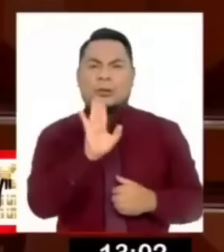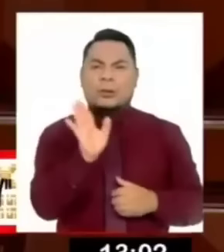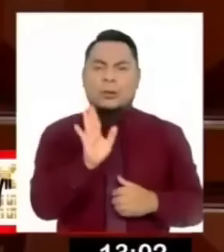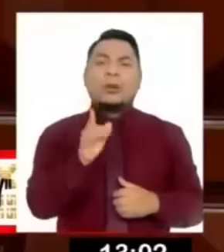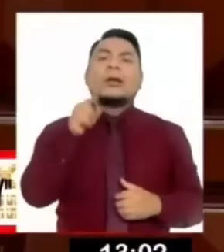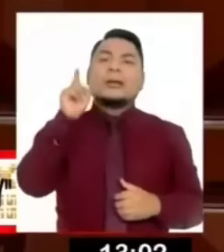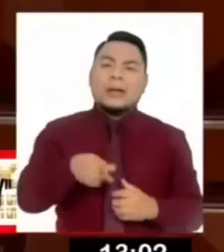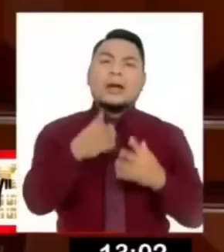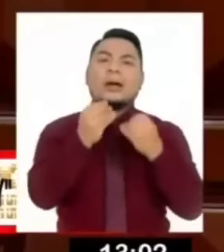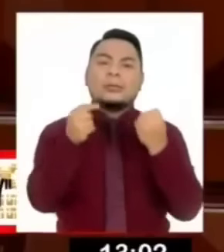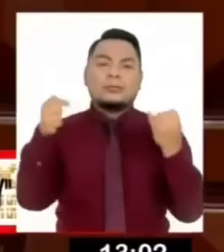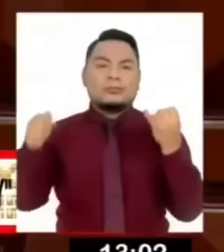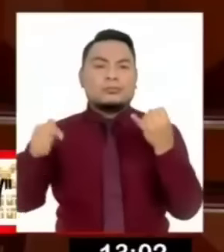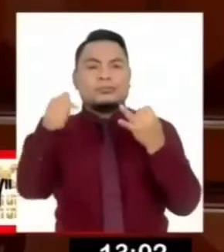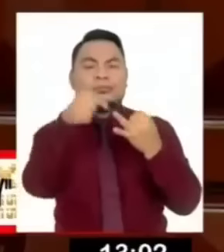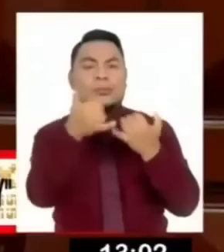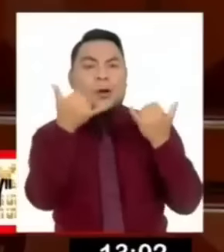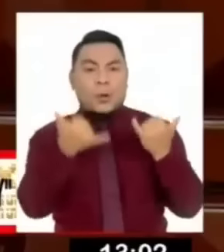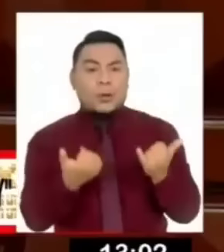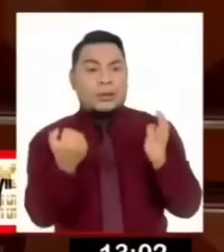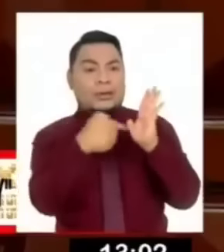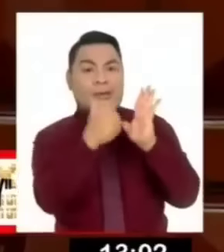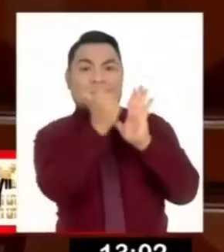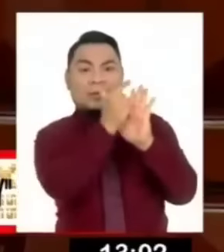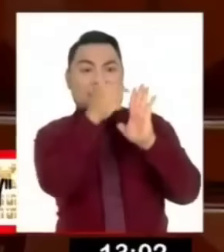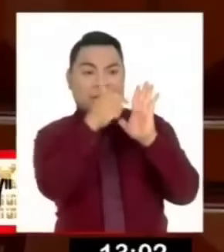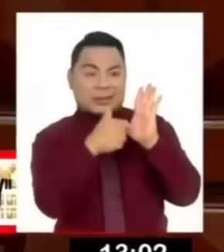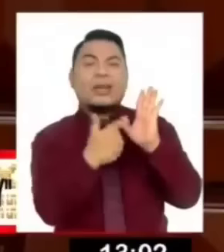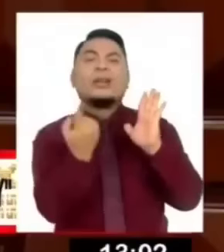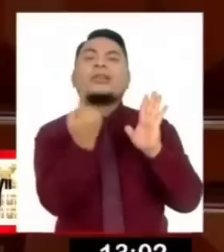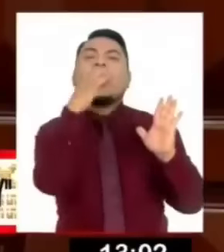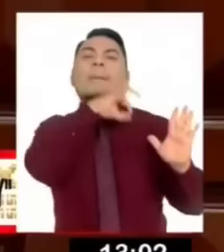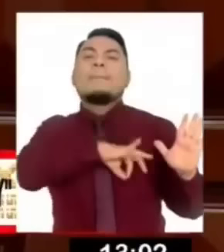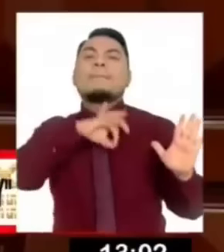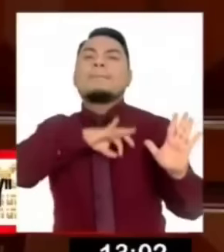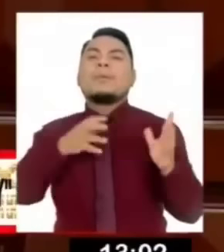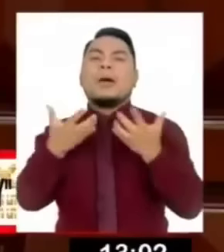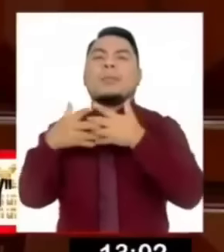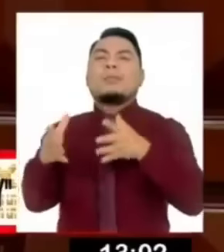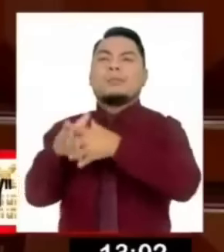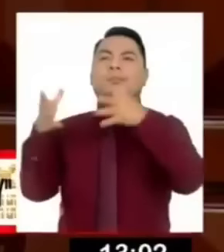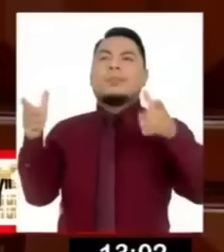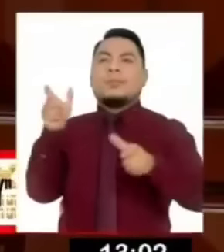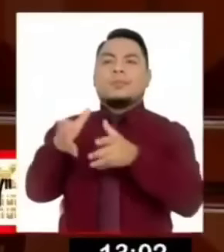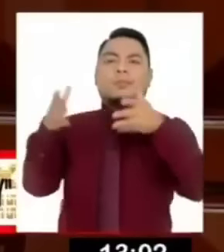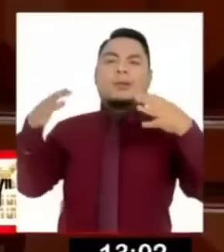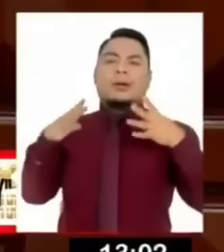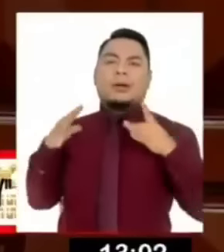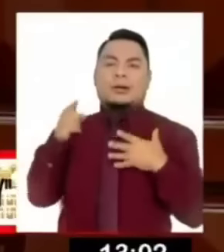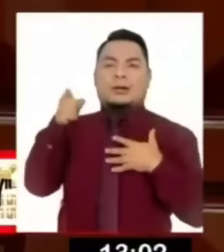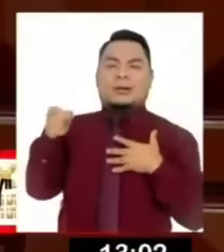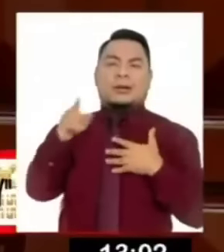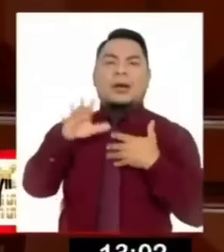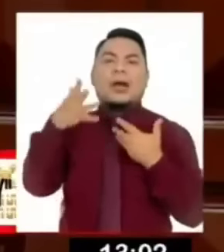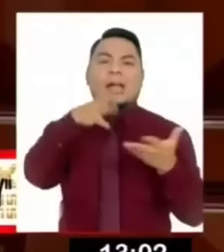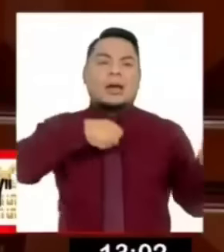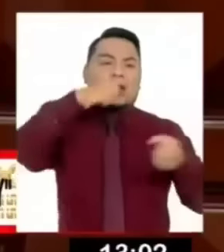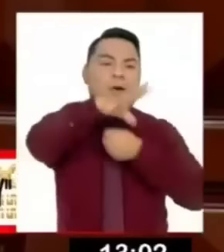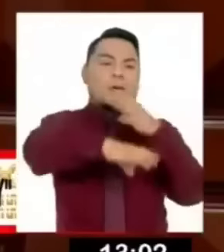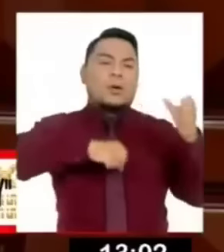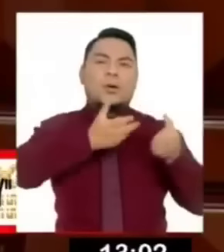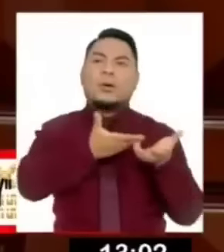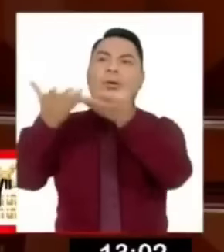que muchas de las disposiciones hoy vigentes solo benefician a las grandes corporaciones para que puedan llevarse nuestra